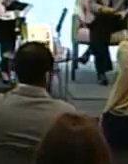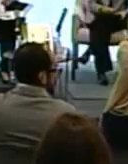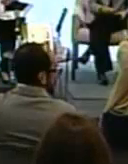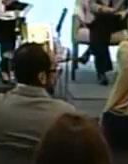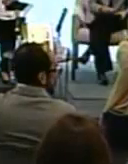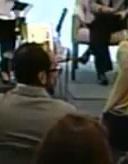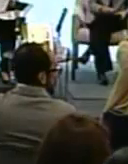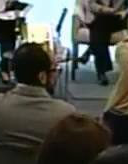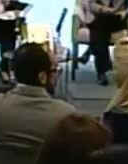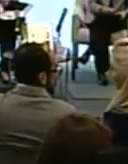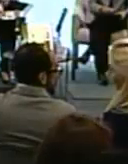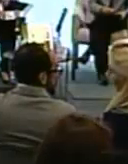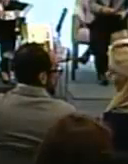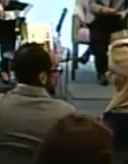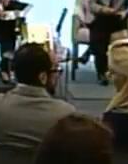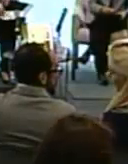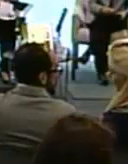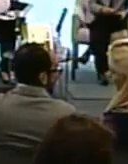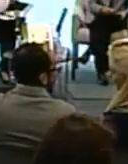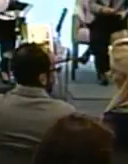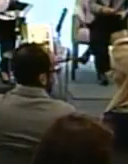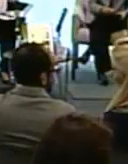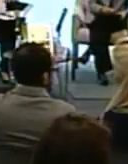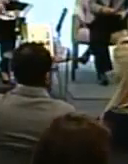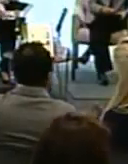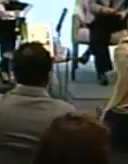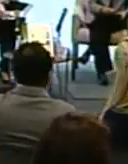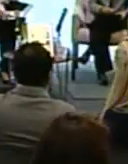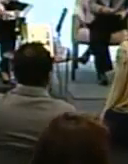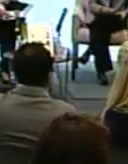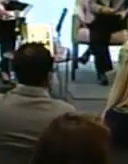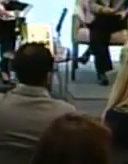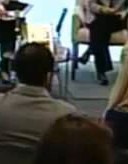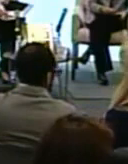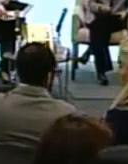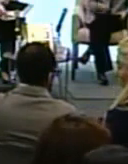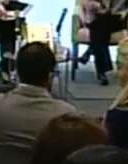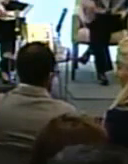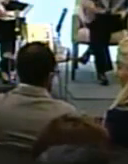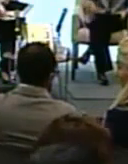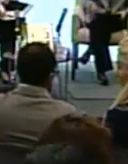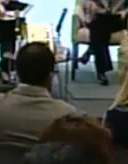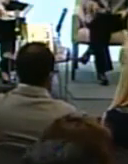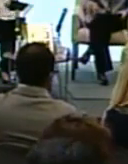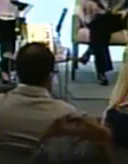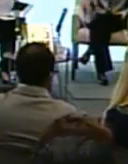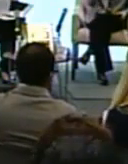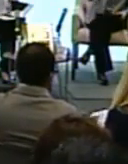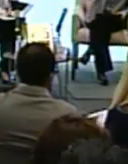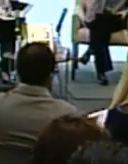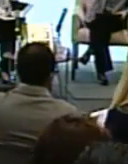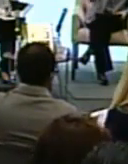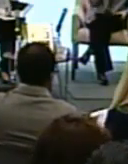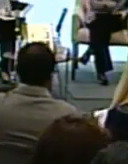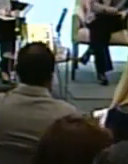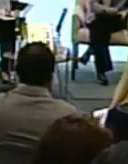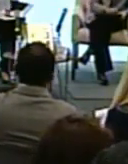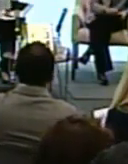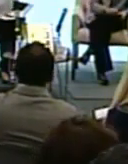Señoras y señores, el Senado de la República agradece su presencia y permanencia dentro del Seminario de Transparencia